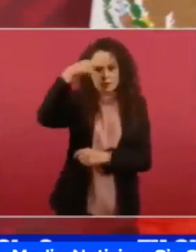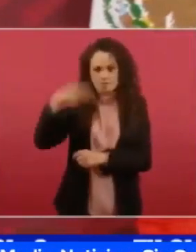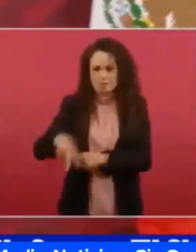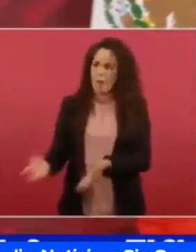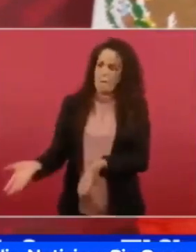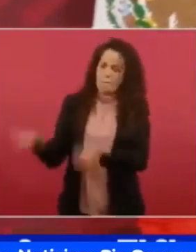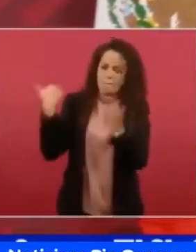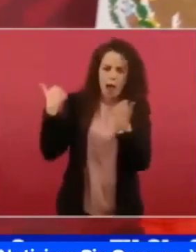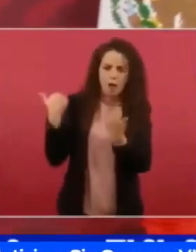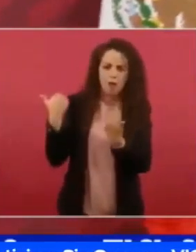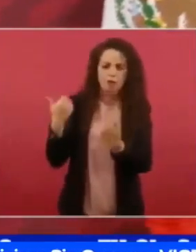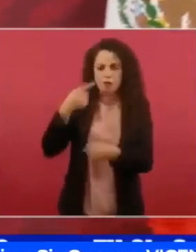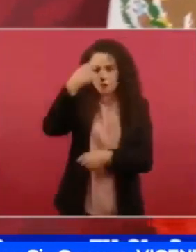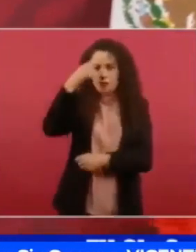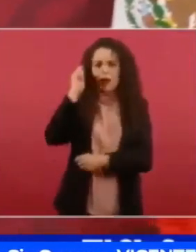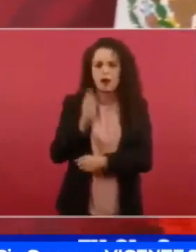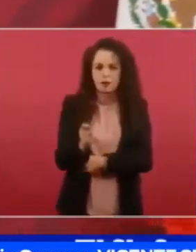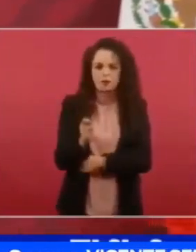para